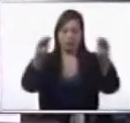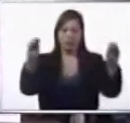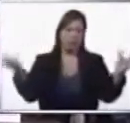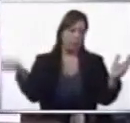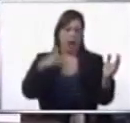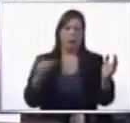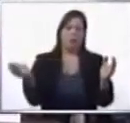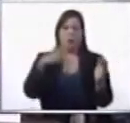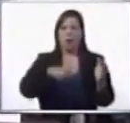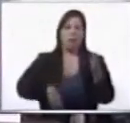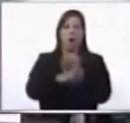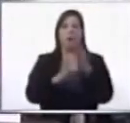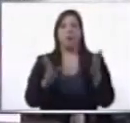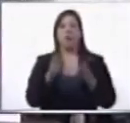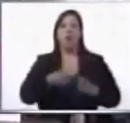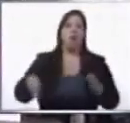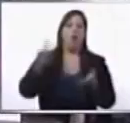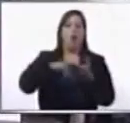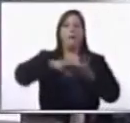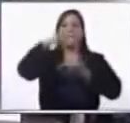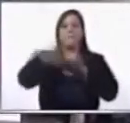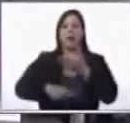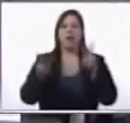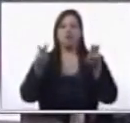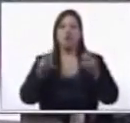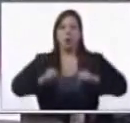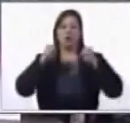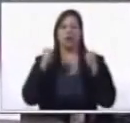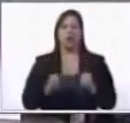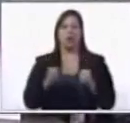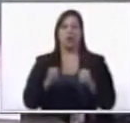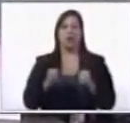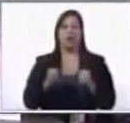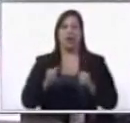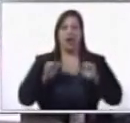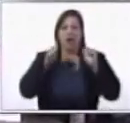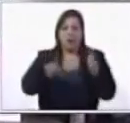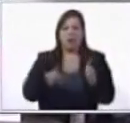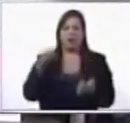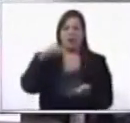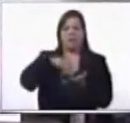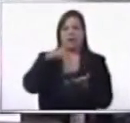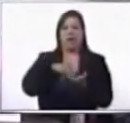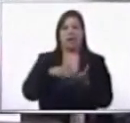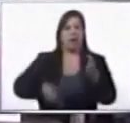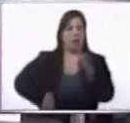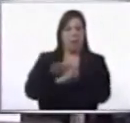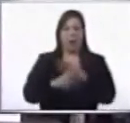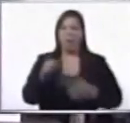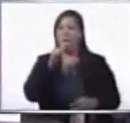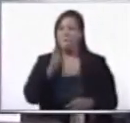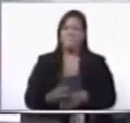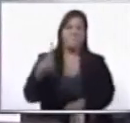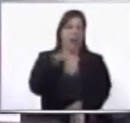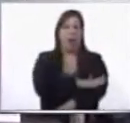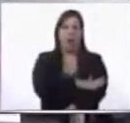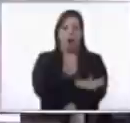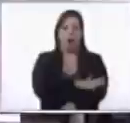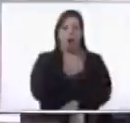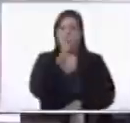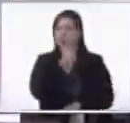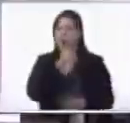Vamos a lanzar nuevos planes para el tema de la seguridad, empezando por Miranda, que es el estado más inseguro del